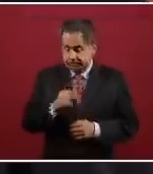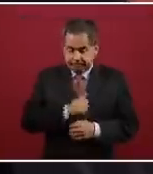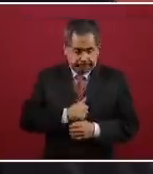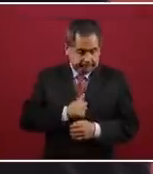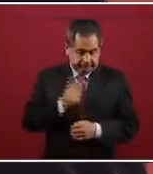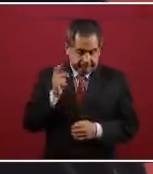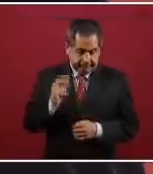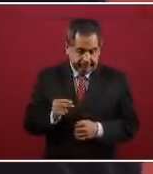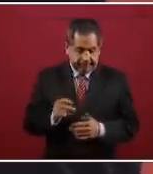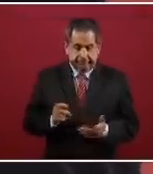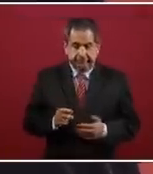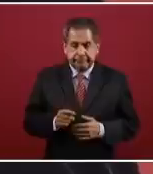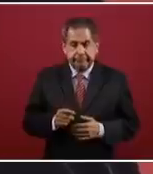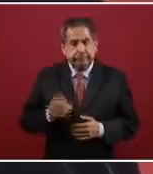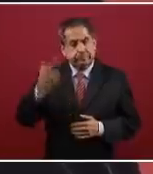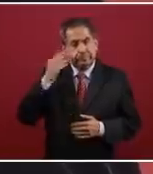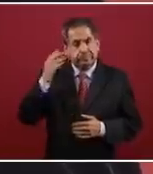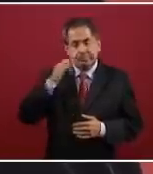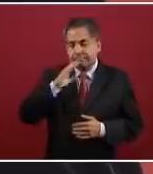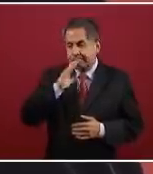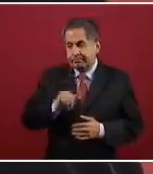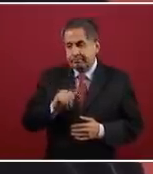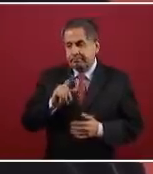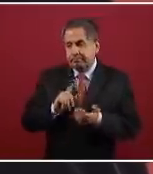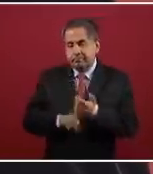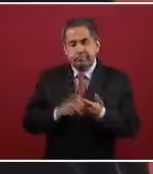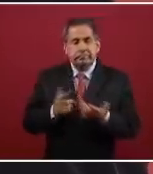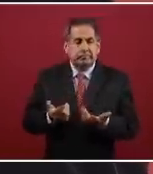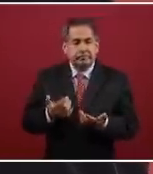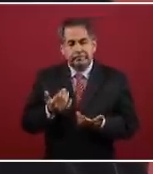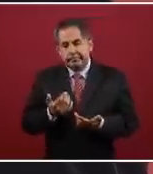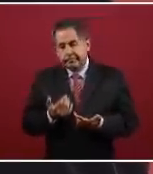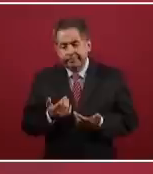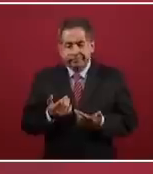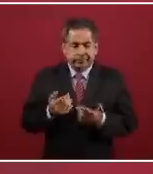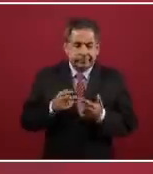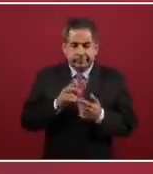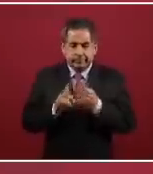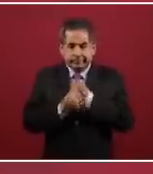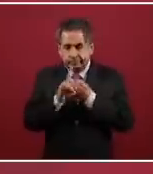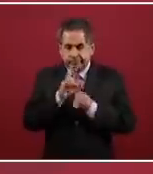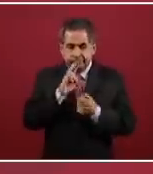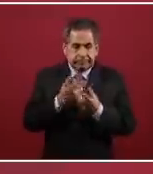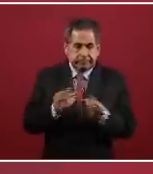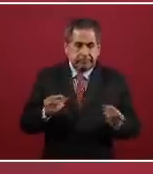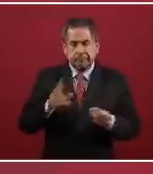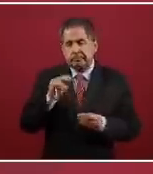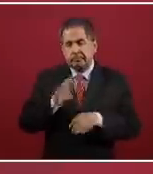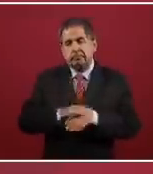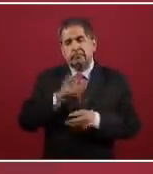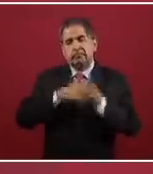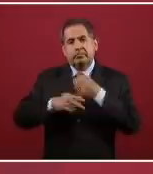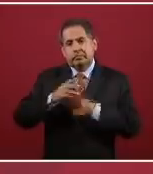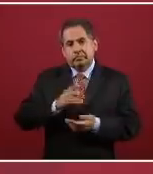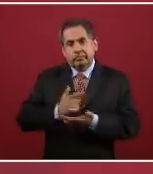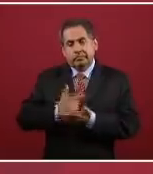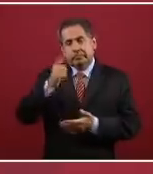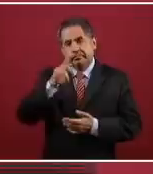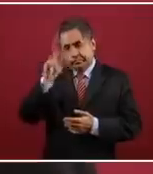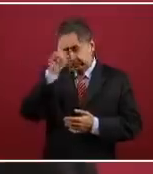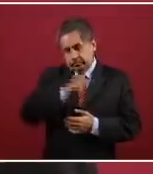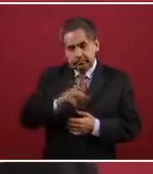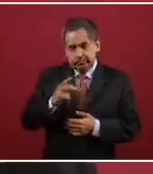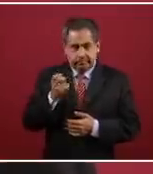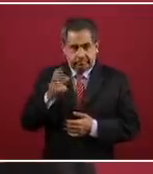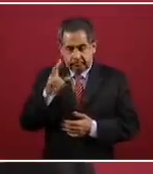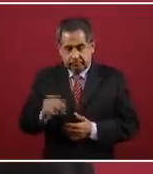desgraciadamente llevaron a la práctica y que en vez de resolver el problema lo agravó,